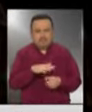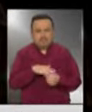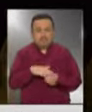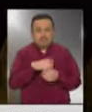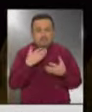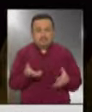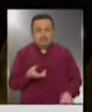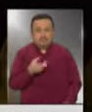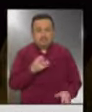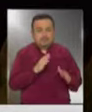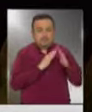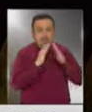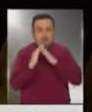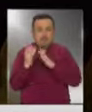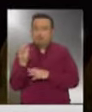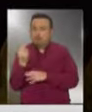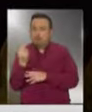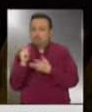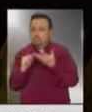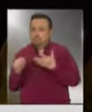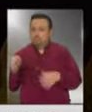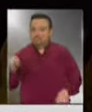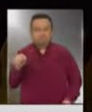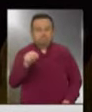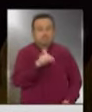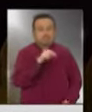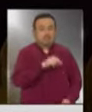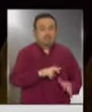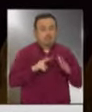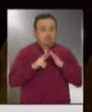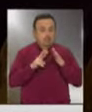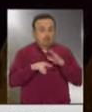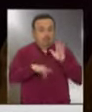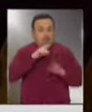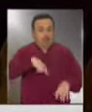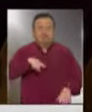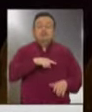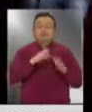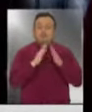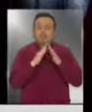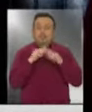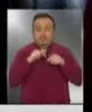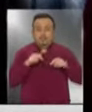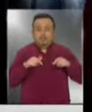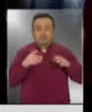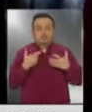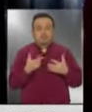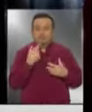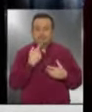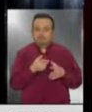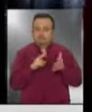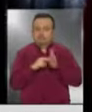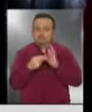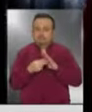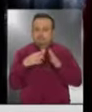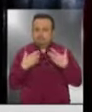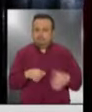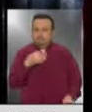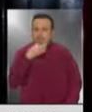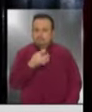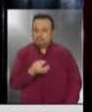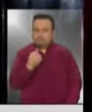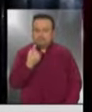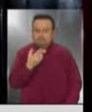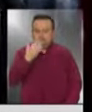decíamos, en al menos 12 viviendas, aunque los vecinos dicen que en la mayoría de las casas de este condominio hubo problemas que ellos mismos han ido